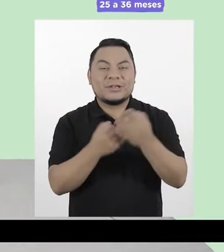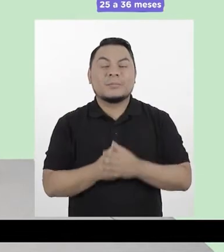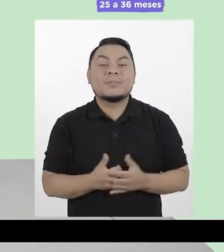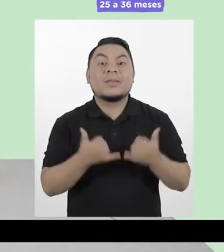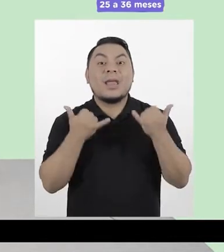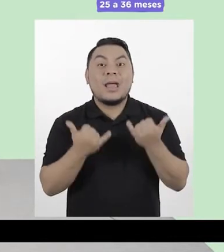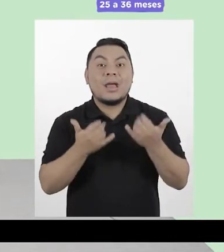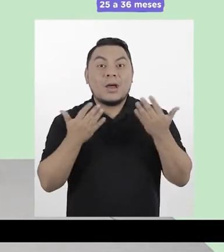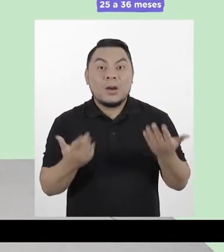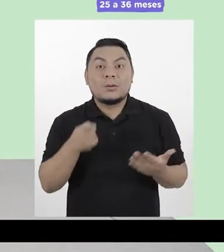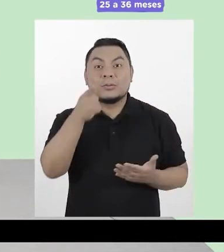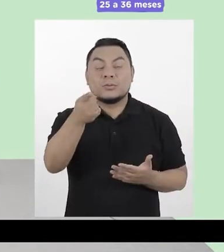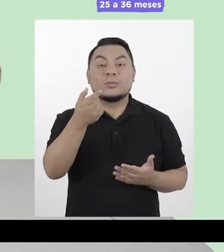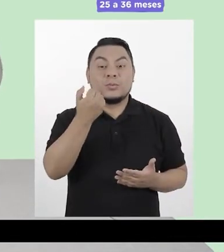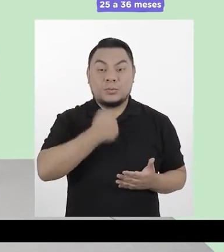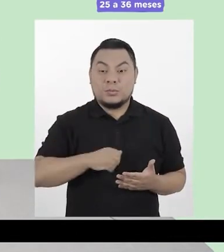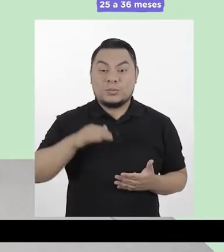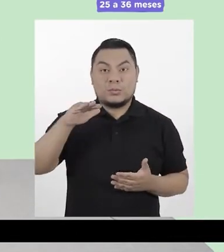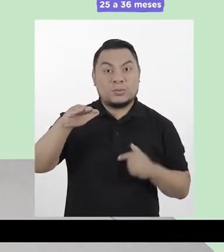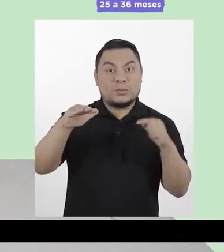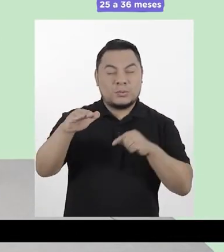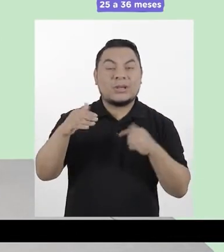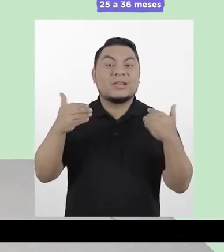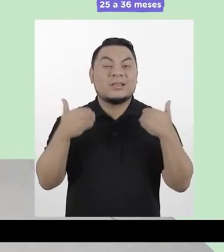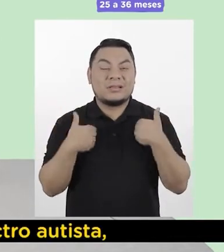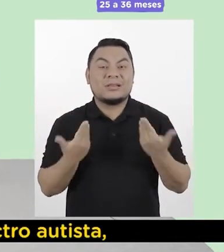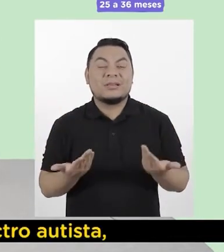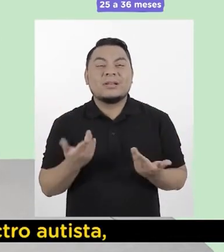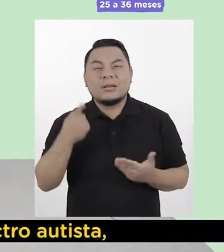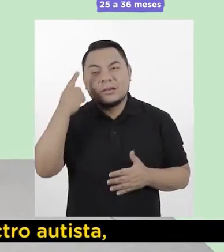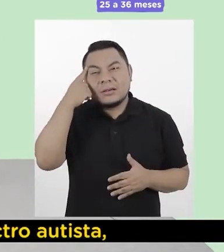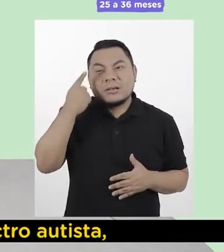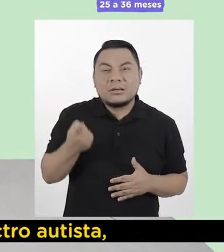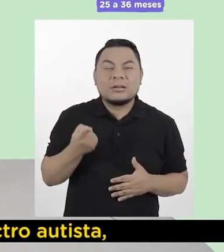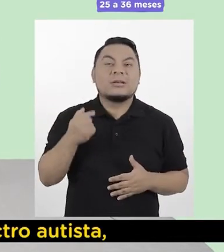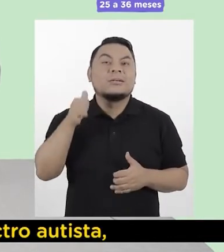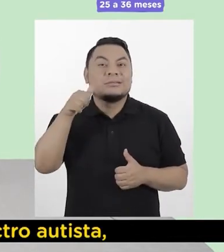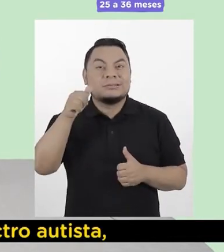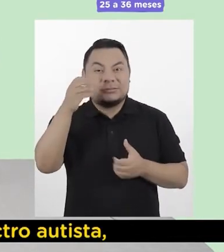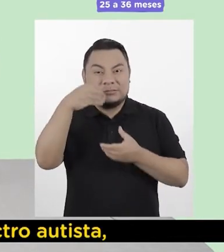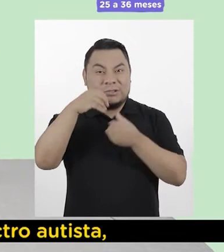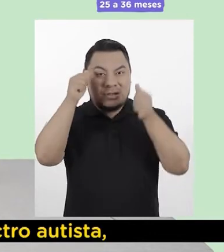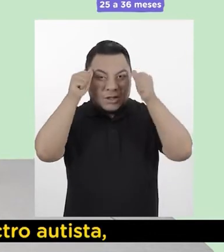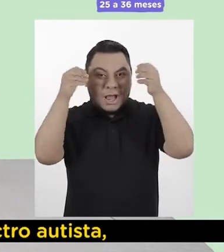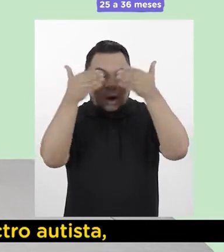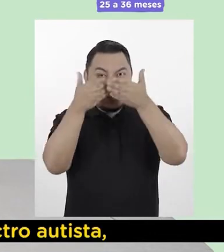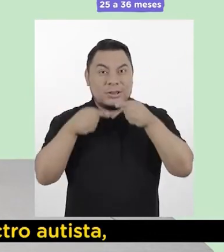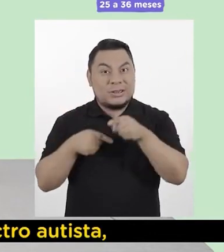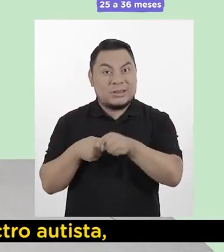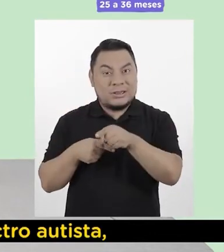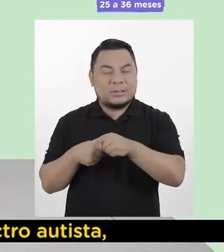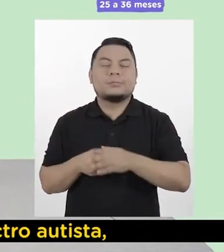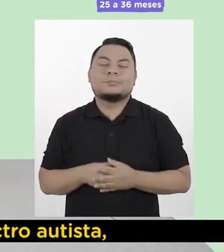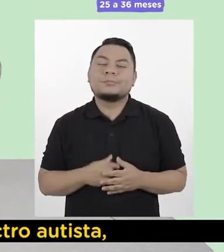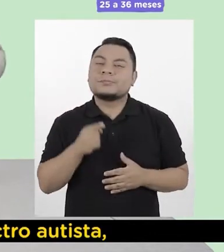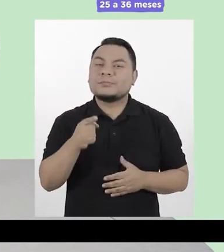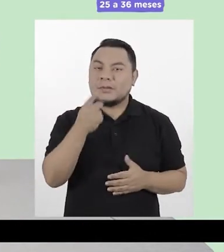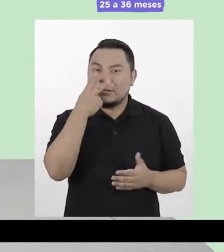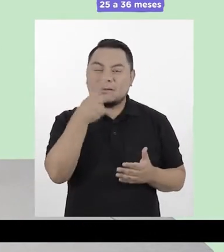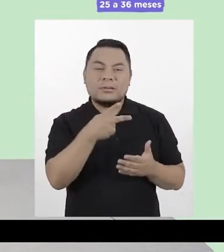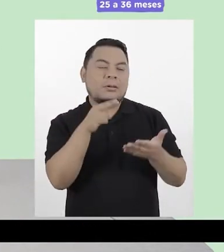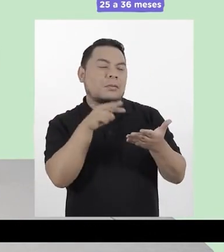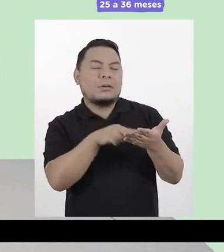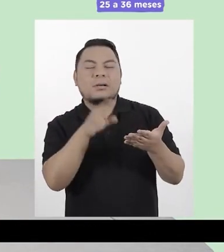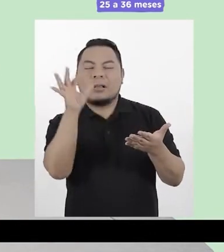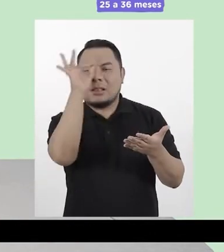Bien, familias. Ahora, si su niño o niña presenta alertas del trastorno del espectro autista y